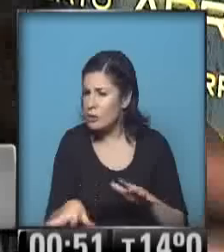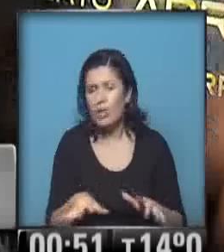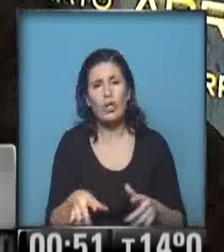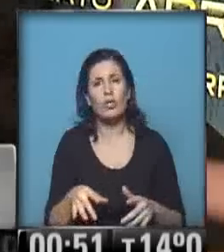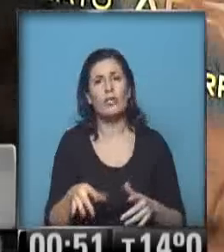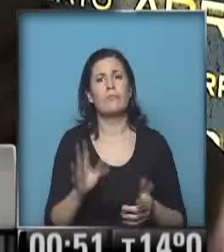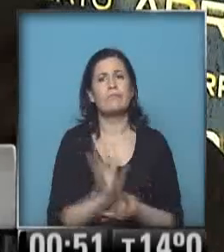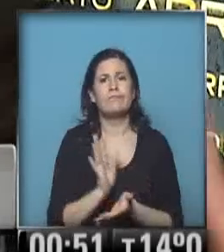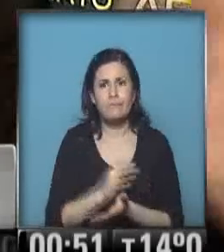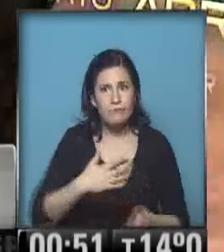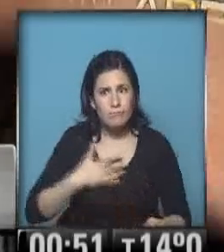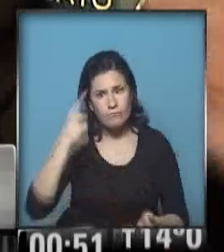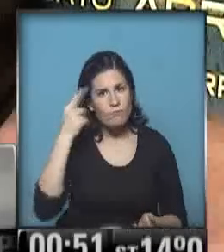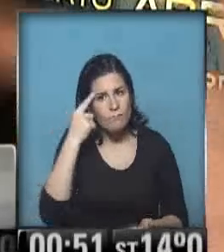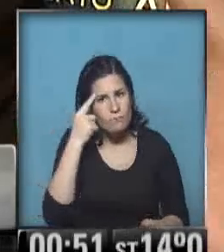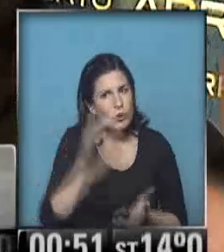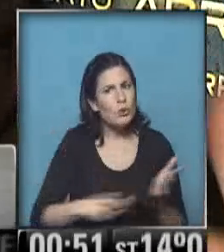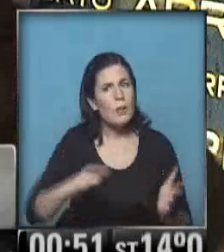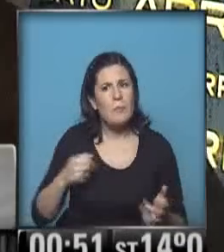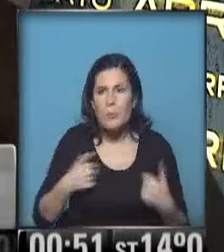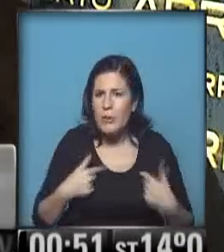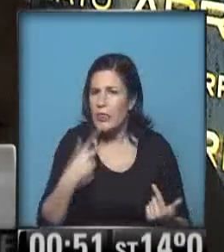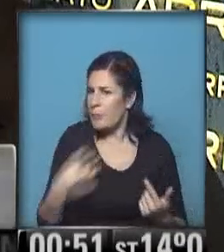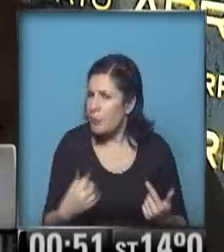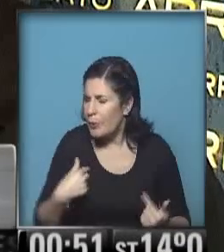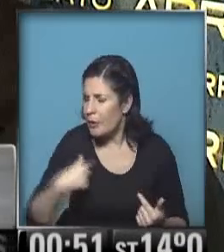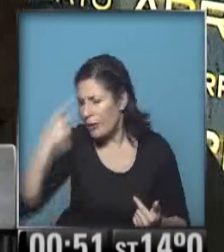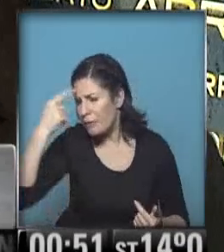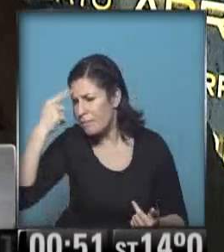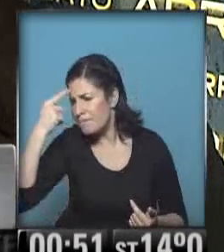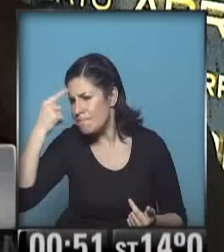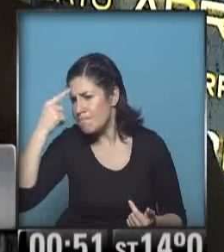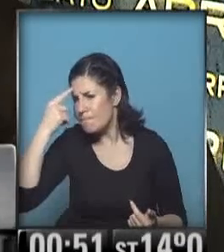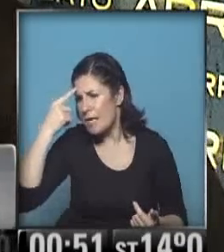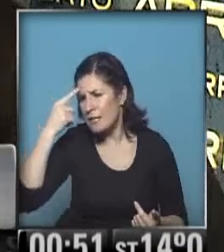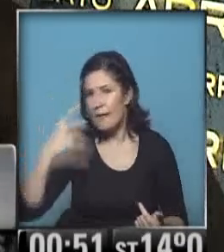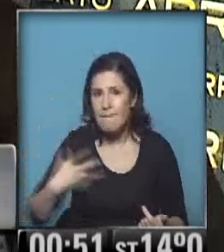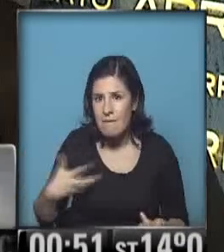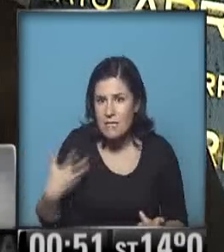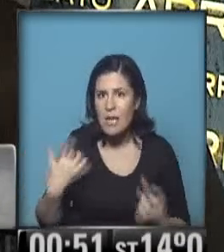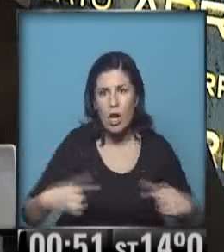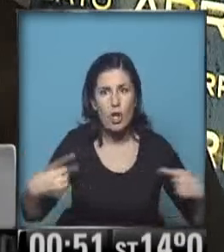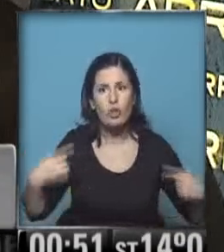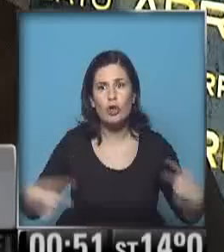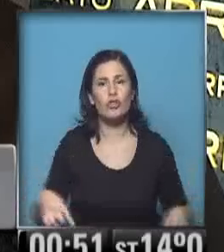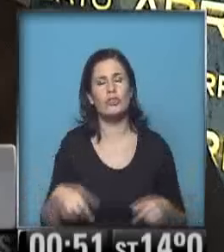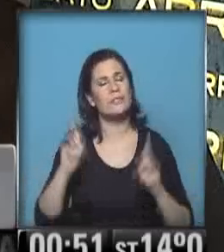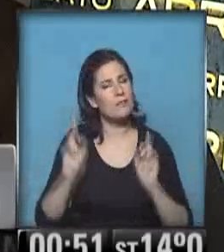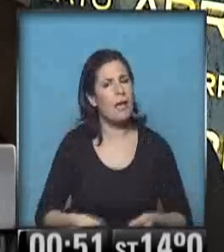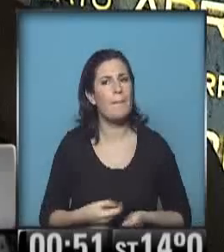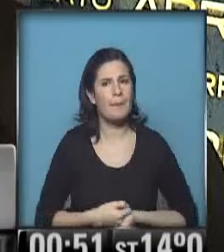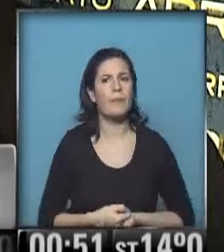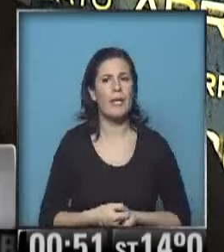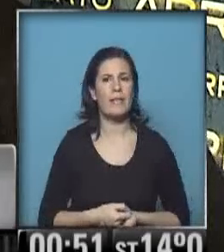¿Cómo va generando su obsesión, su propia verdad en su cabeza? ¿Y cómo juegan los celos en este plan